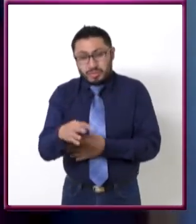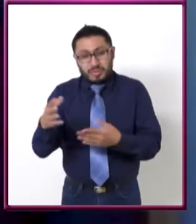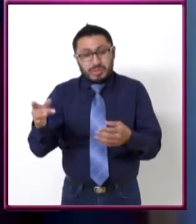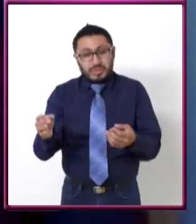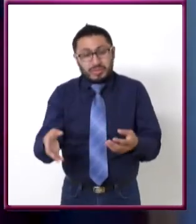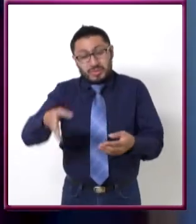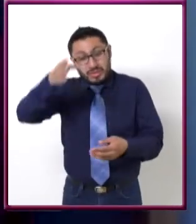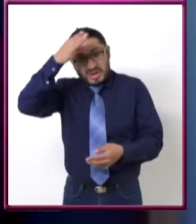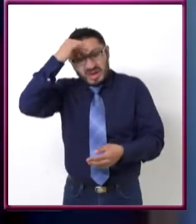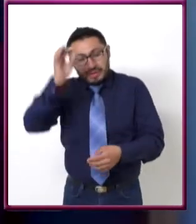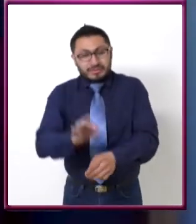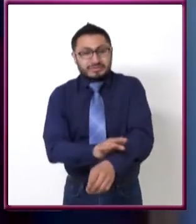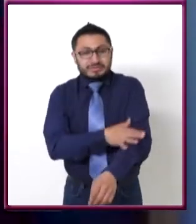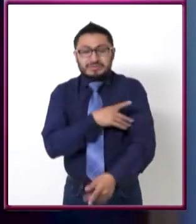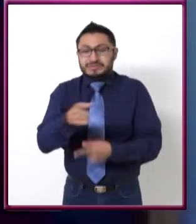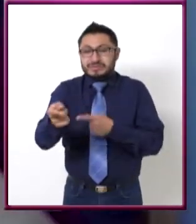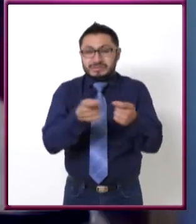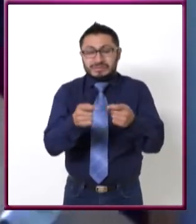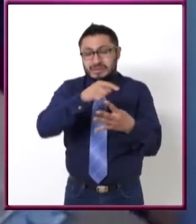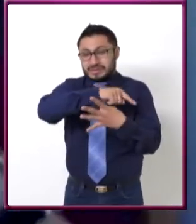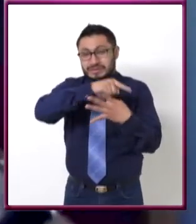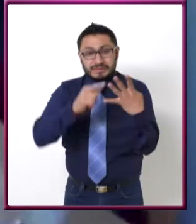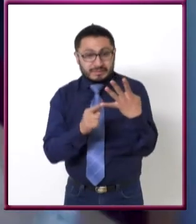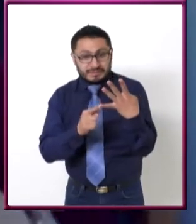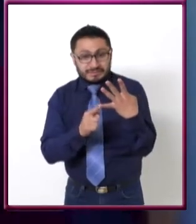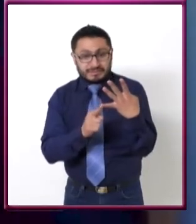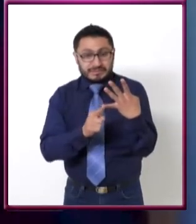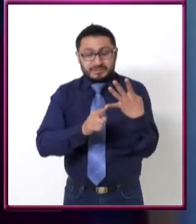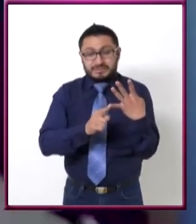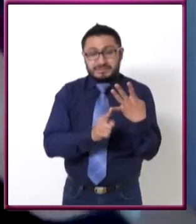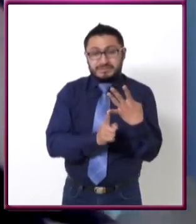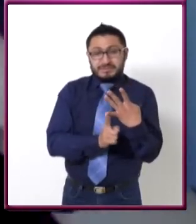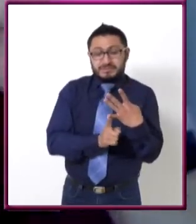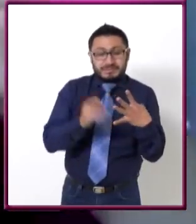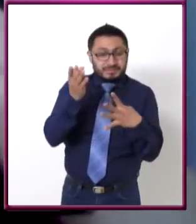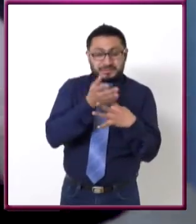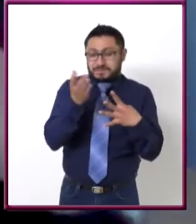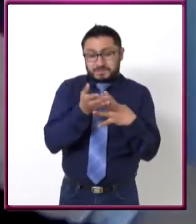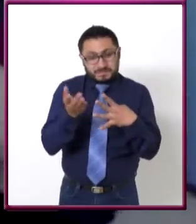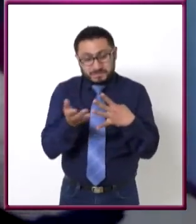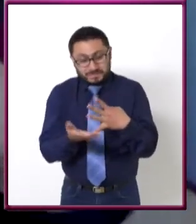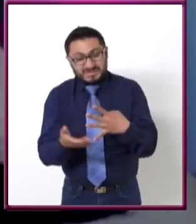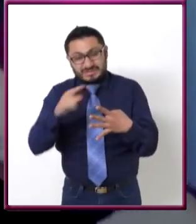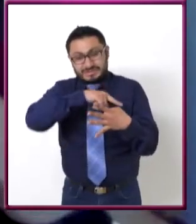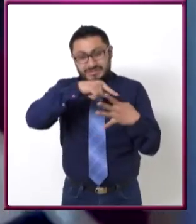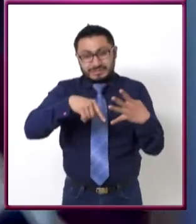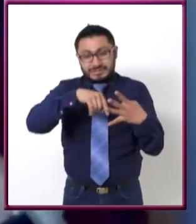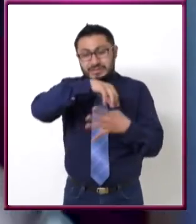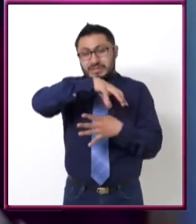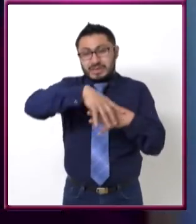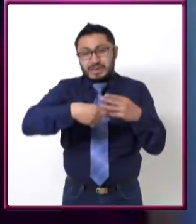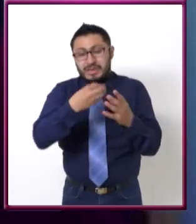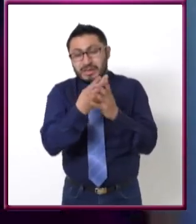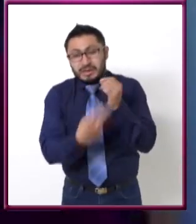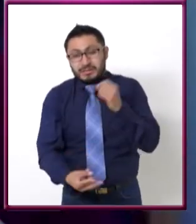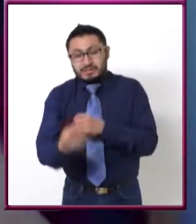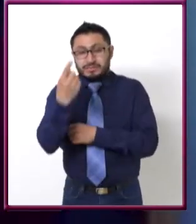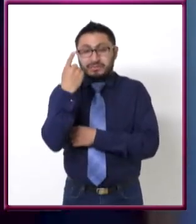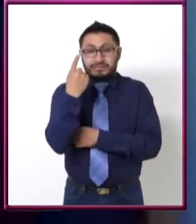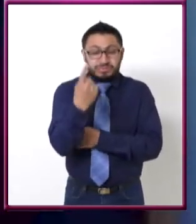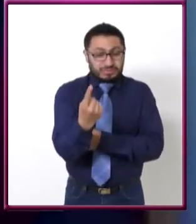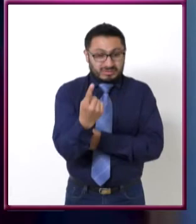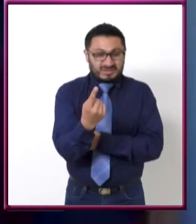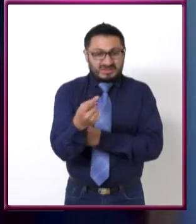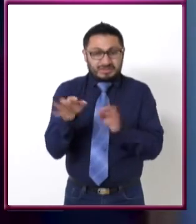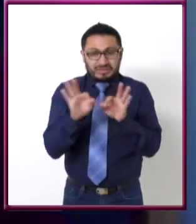formarme emocionalmente. Entonces son 4, pues, dimensiones que entran en relación en